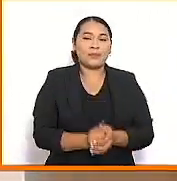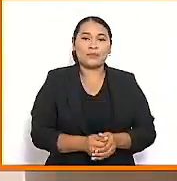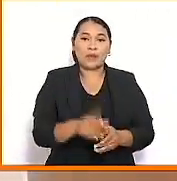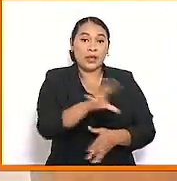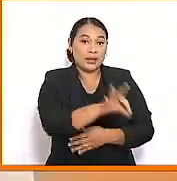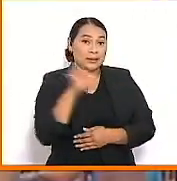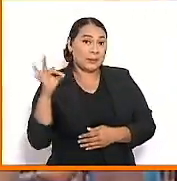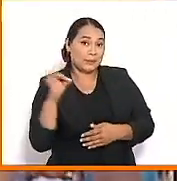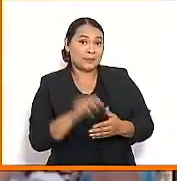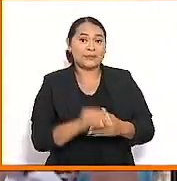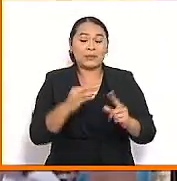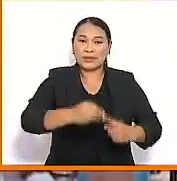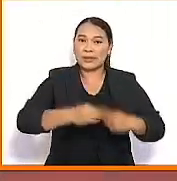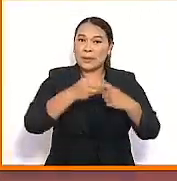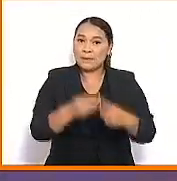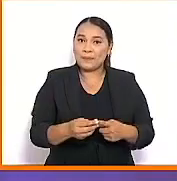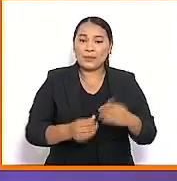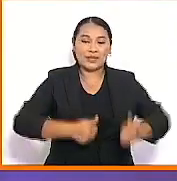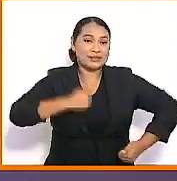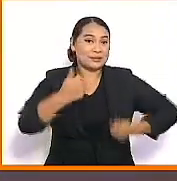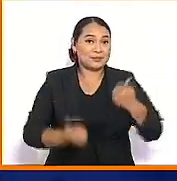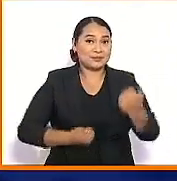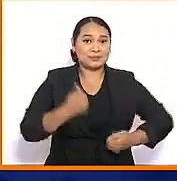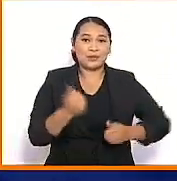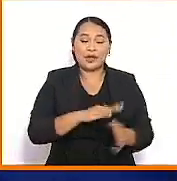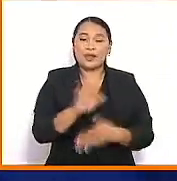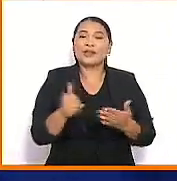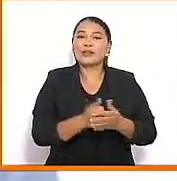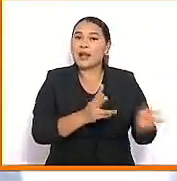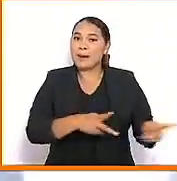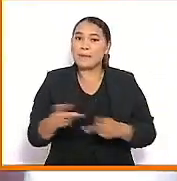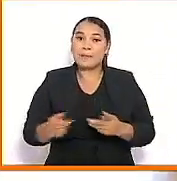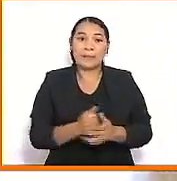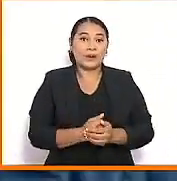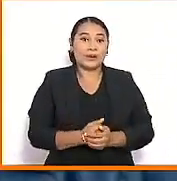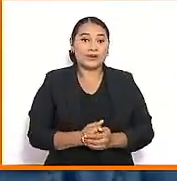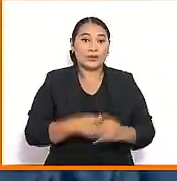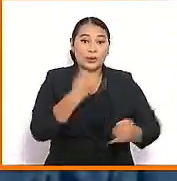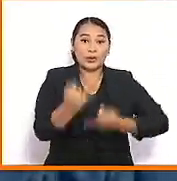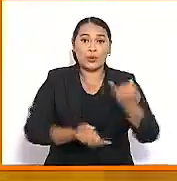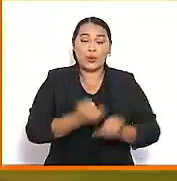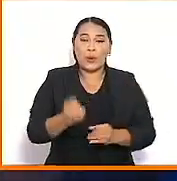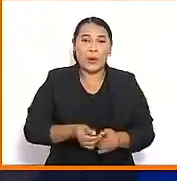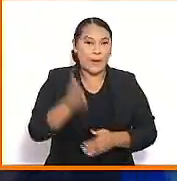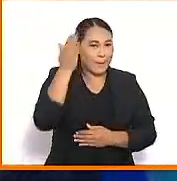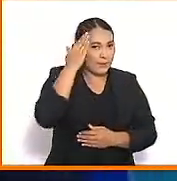invitados especiales animaron al público con retos divertidos para dar a conocer el nuevo juego.